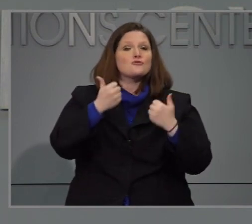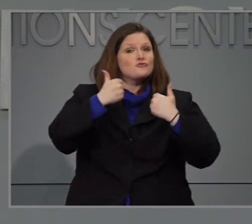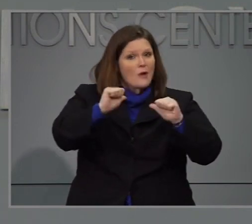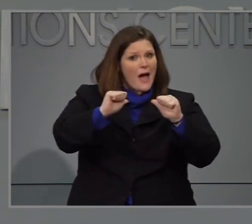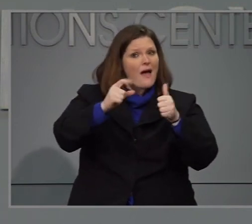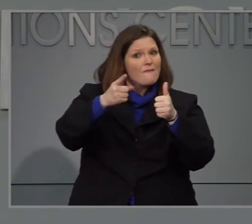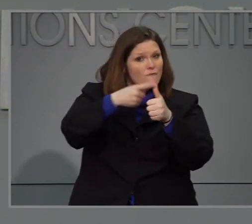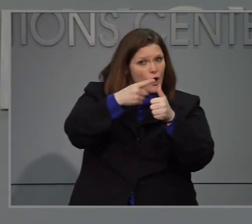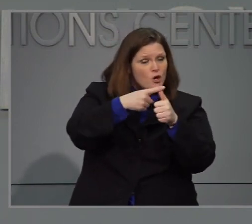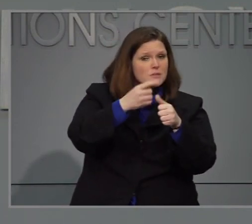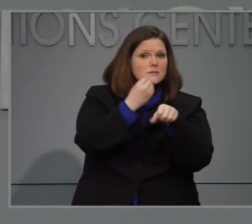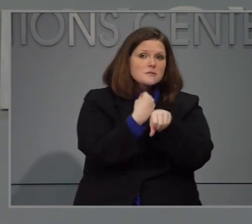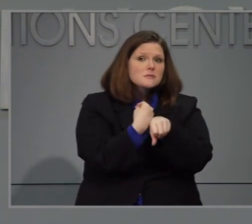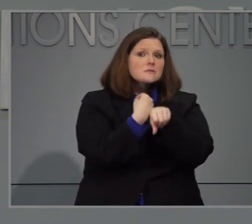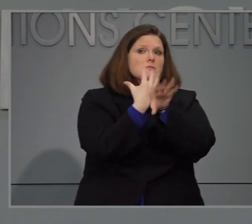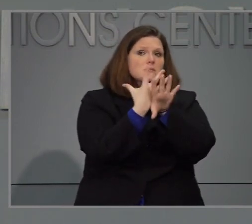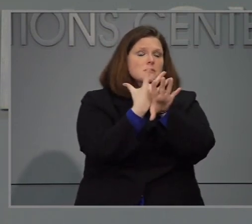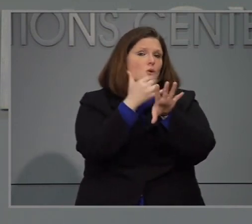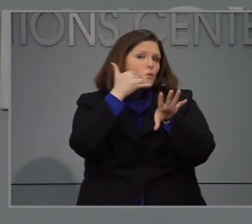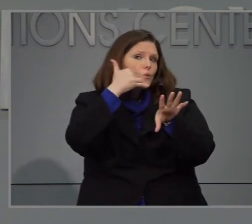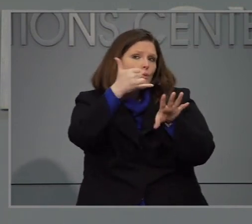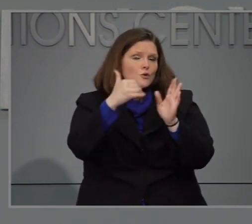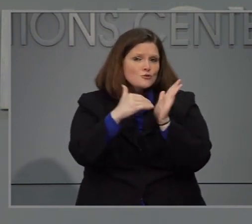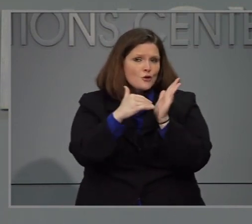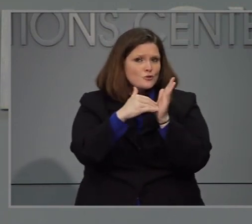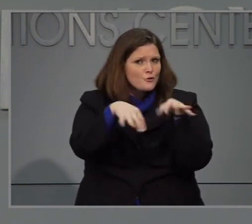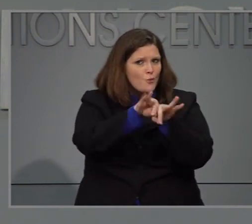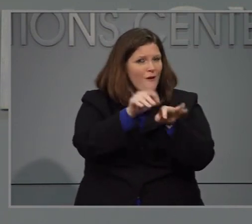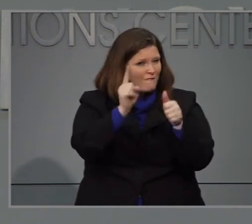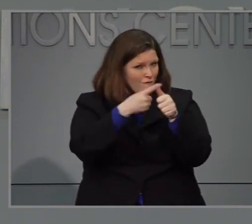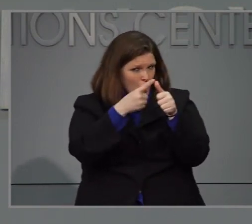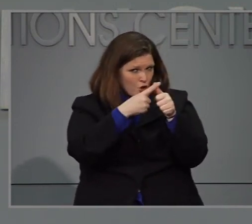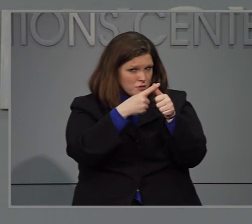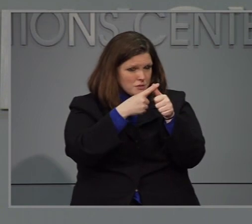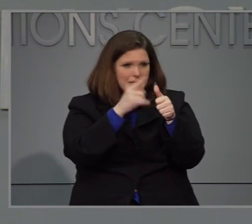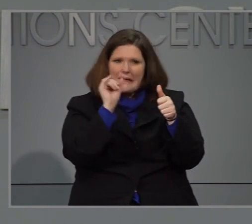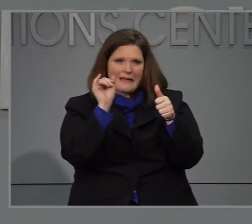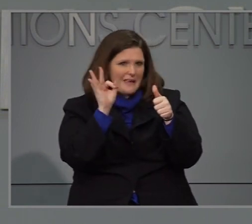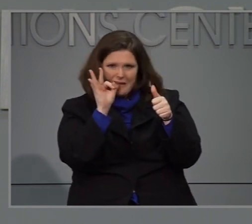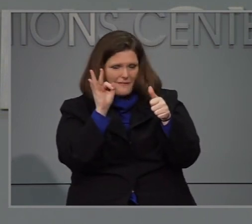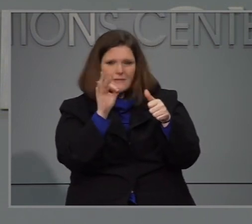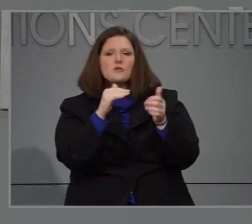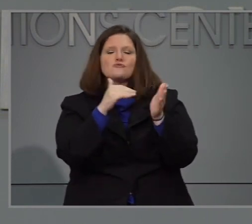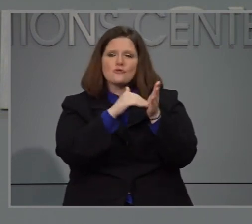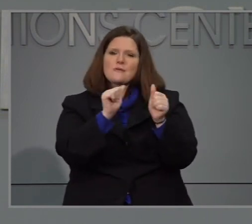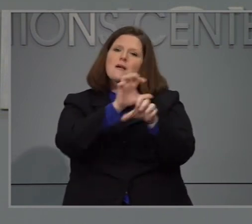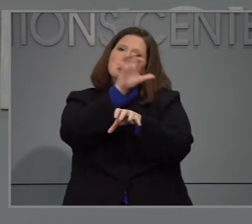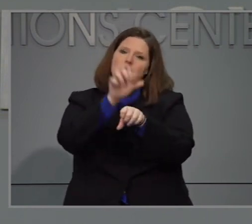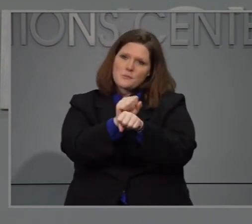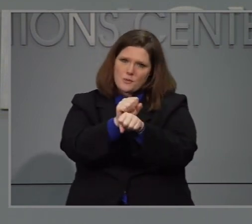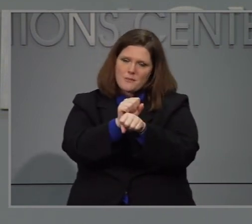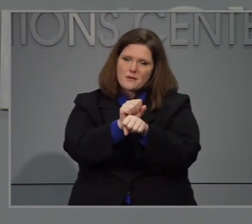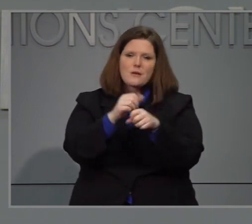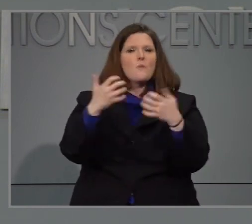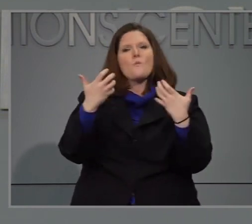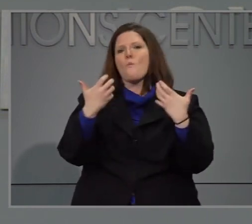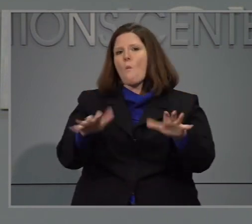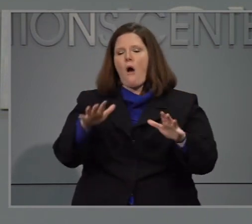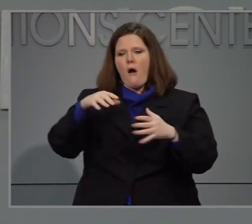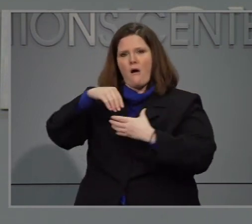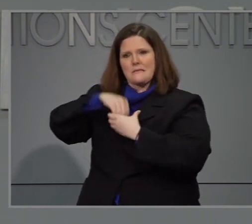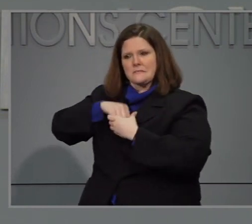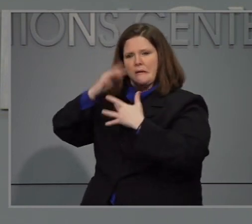acceder a la información, como por ejemplo con telehealth y con otros médicos, y resuelvan sus problemas médicos, porque no queremos